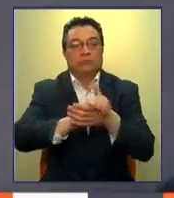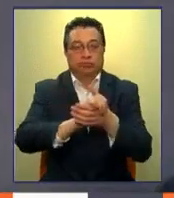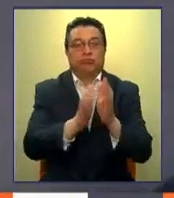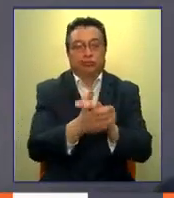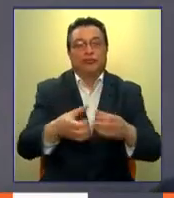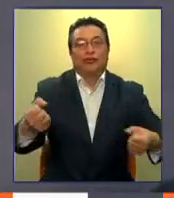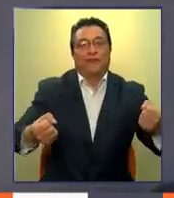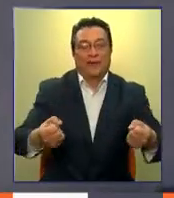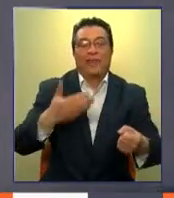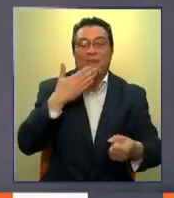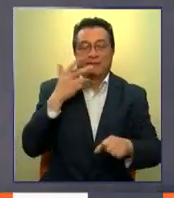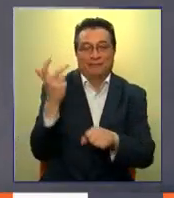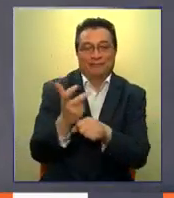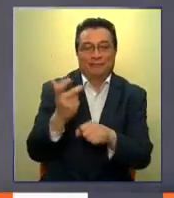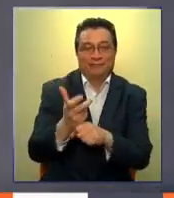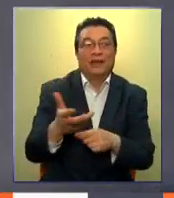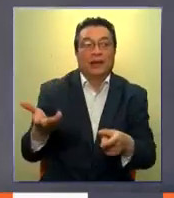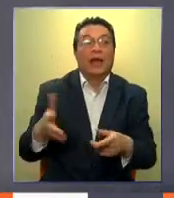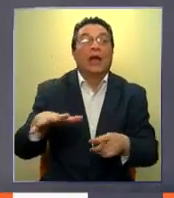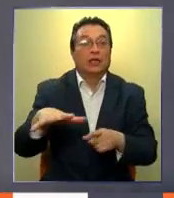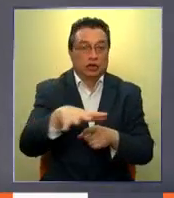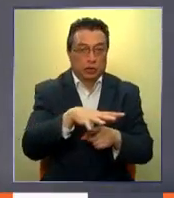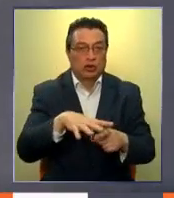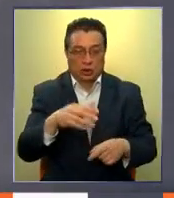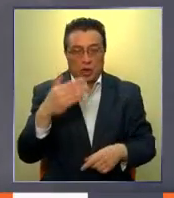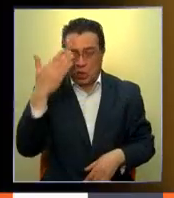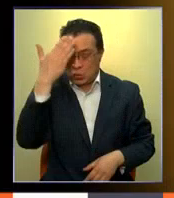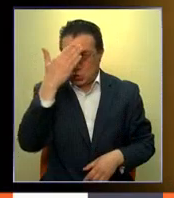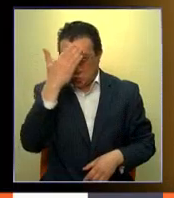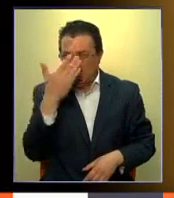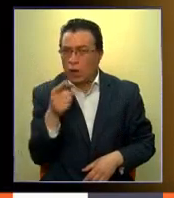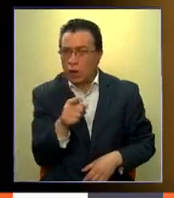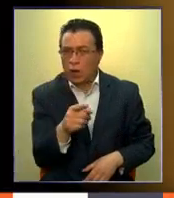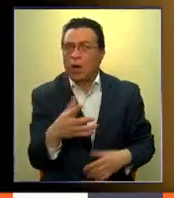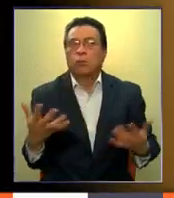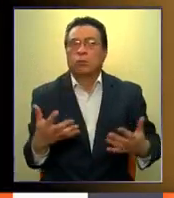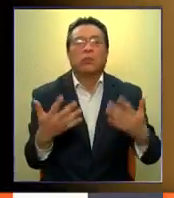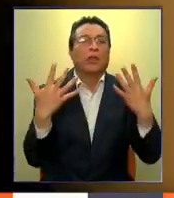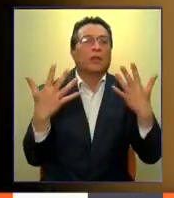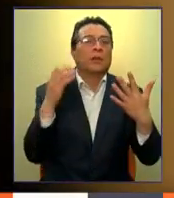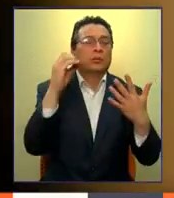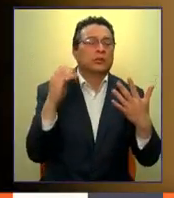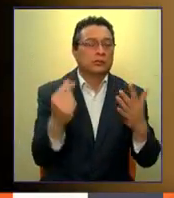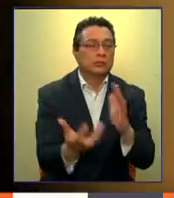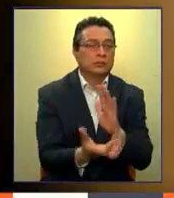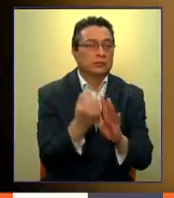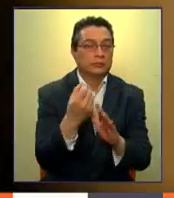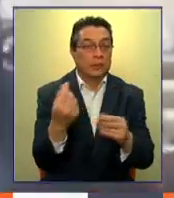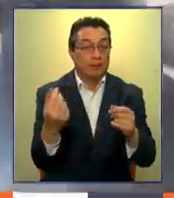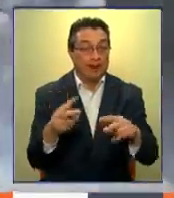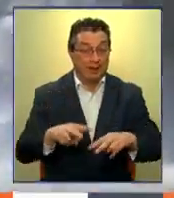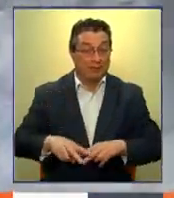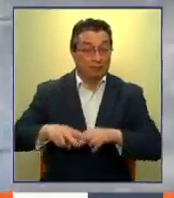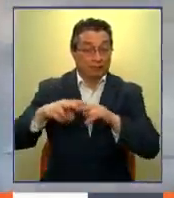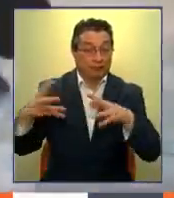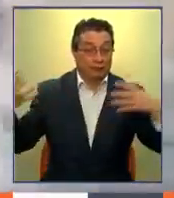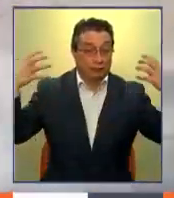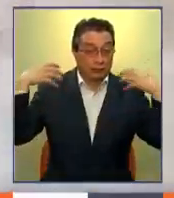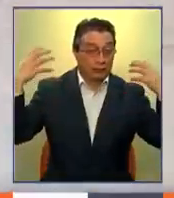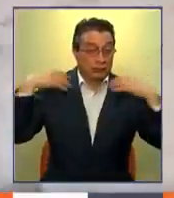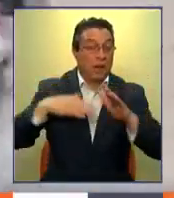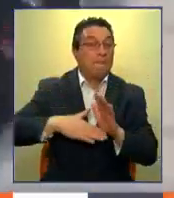delincuentes situación que preocupa en el gobierno ya que con el retiro del 10 por ciento los camiones de valores actualmente trasladan